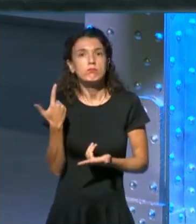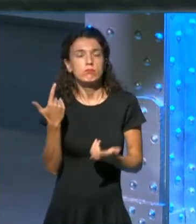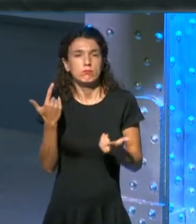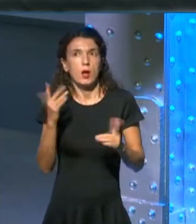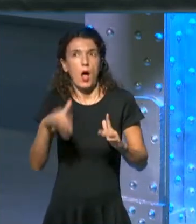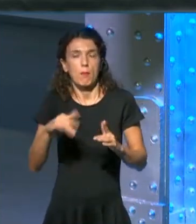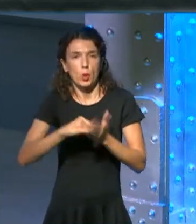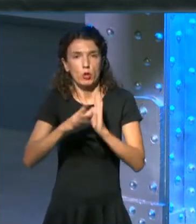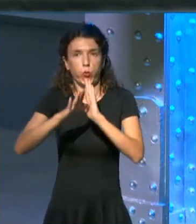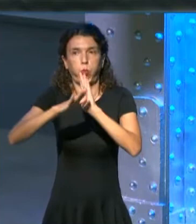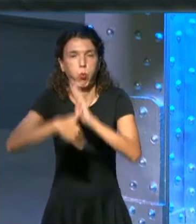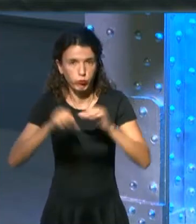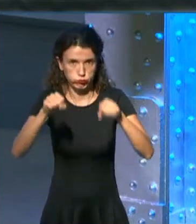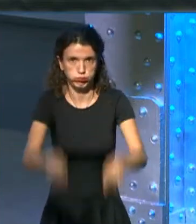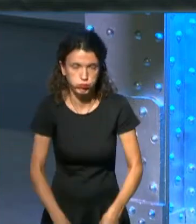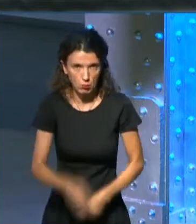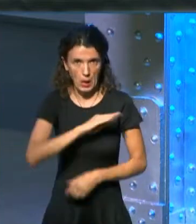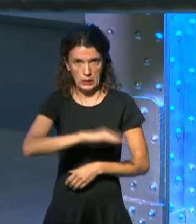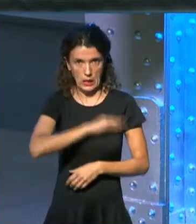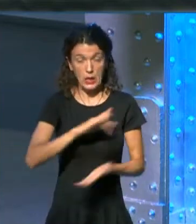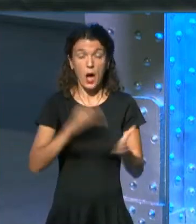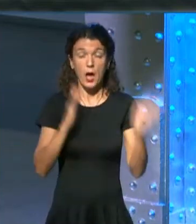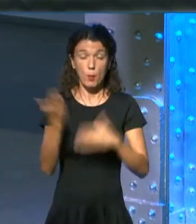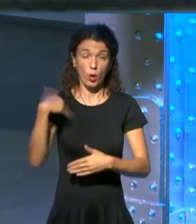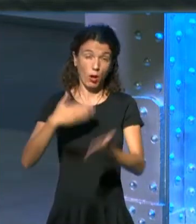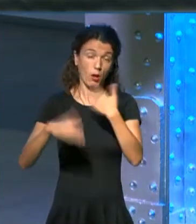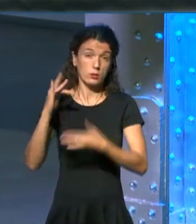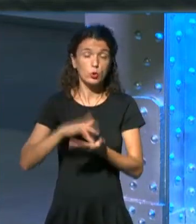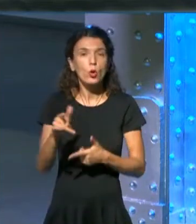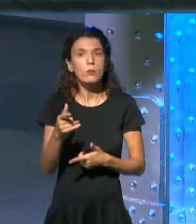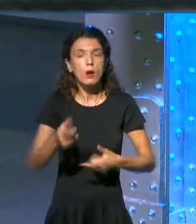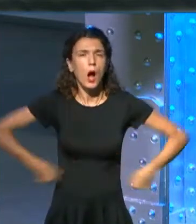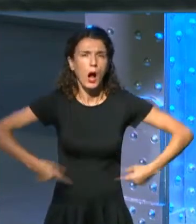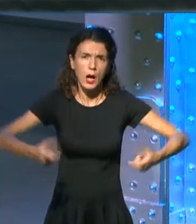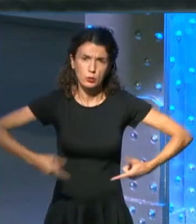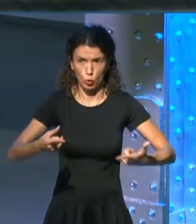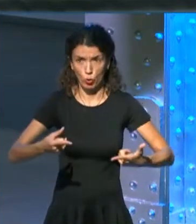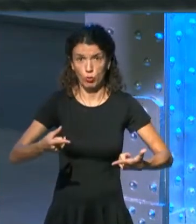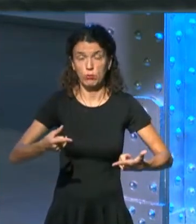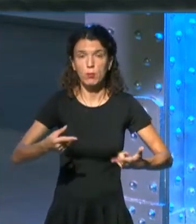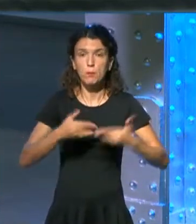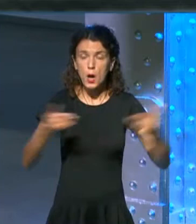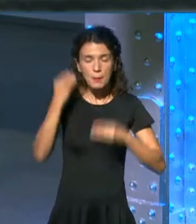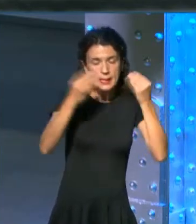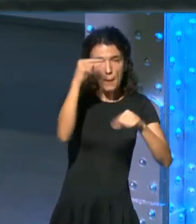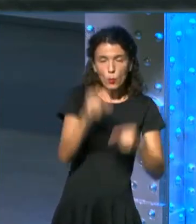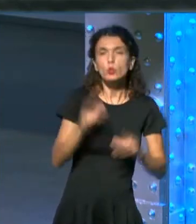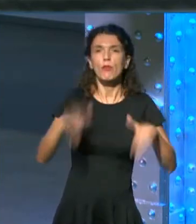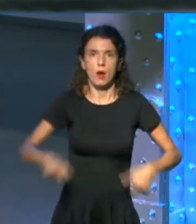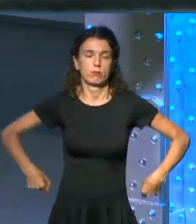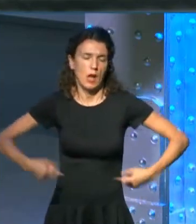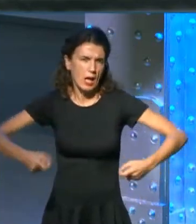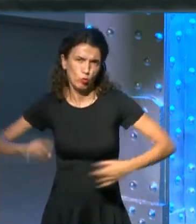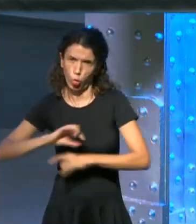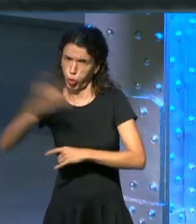esperado. Se iban mucho en fechas. En aquella época el coste era muy superior al previsto inicialmente.